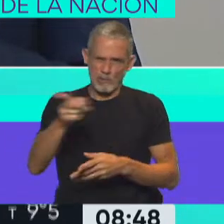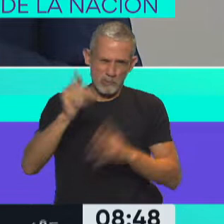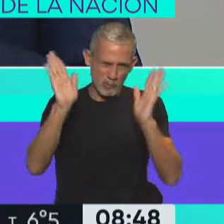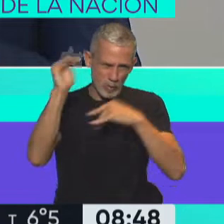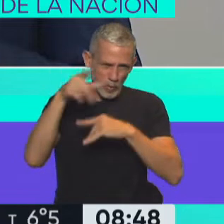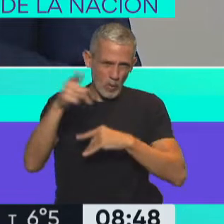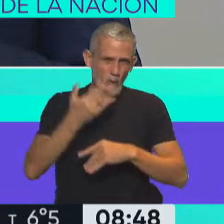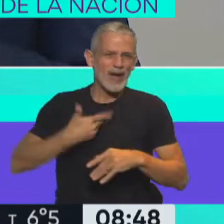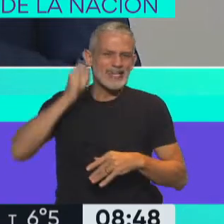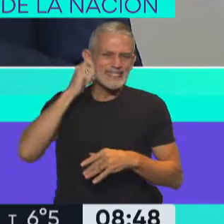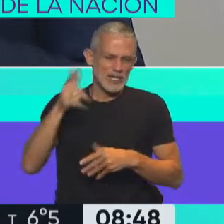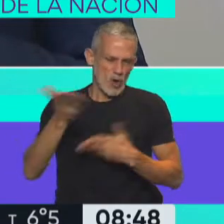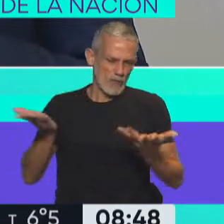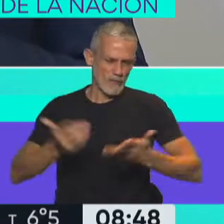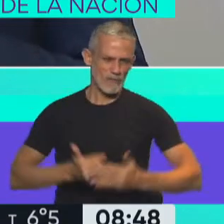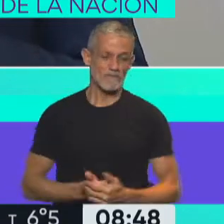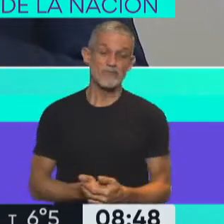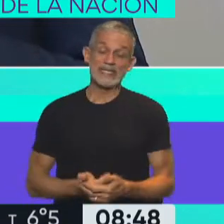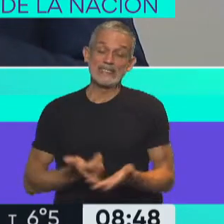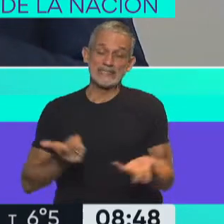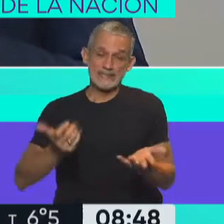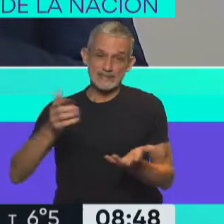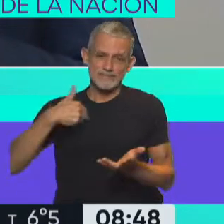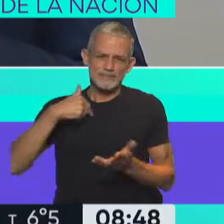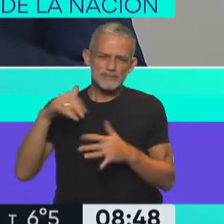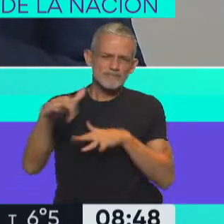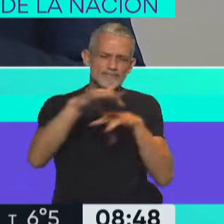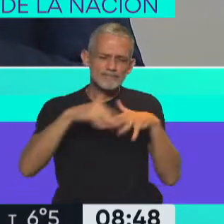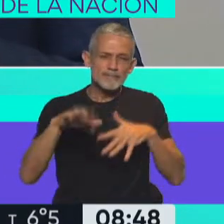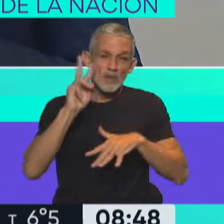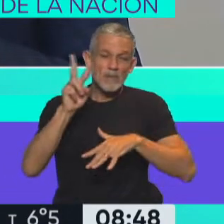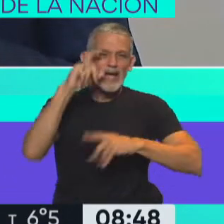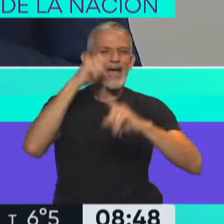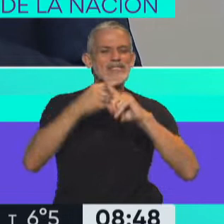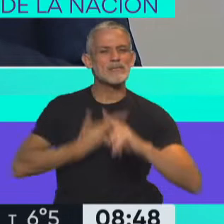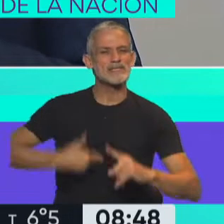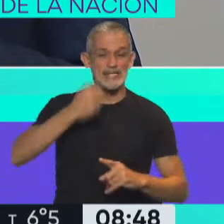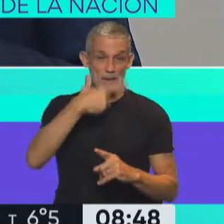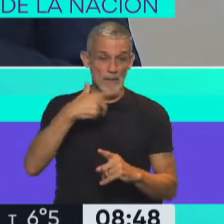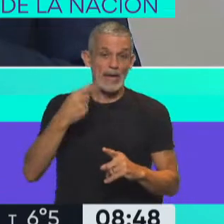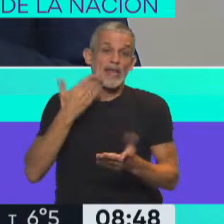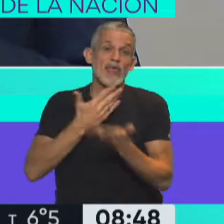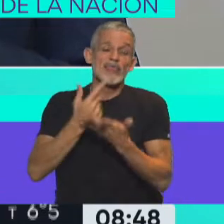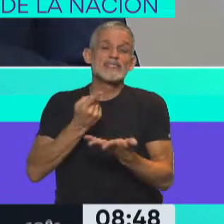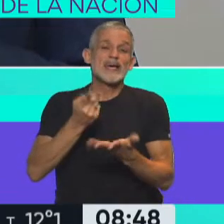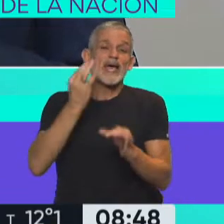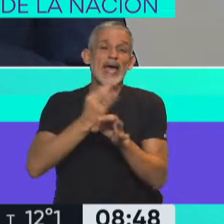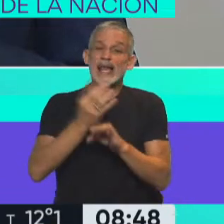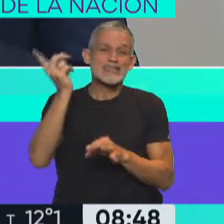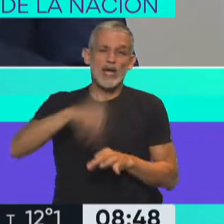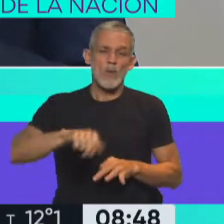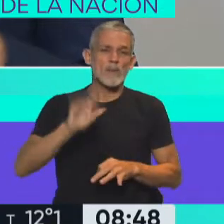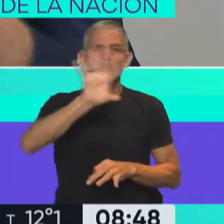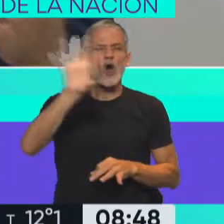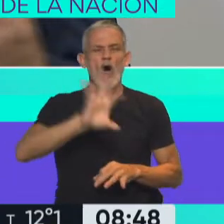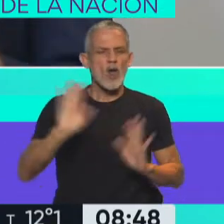Axel Kicillof. Bueno, yo he escuchado que, por ejemplo, el expresidente Macri está planteando que vuelvan las clases en toda la